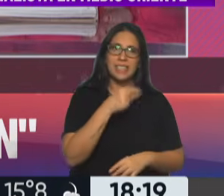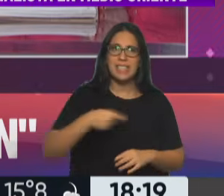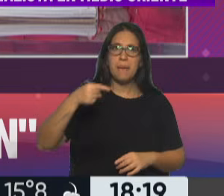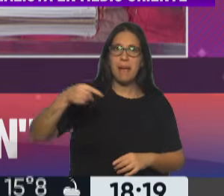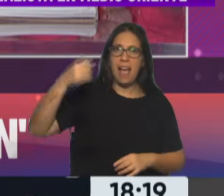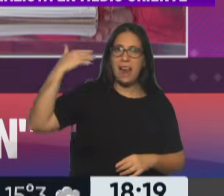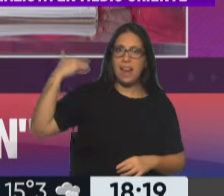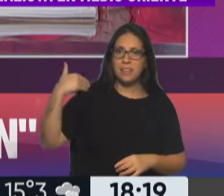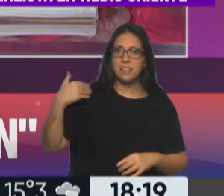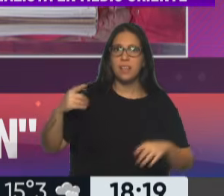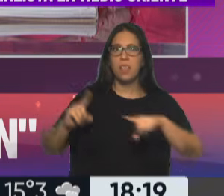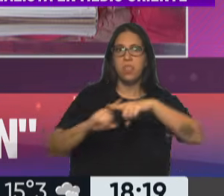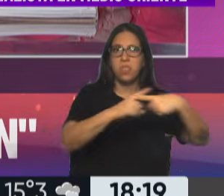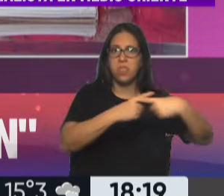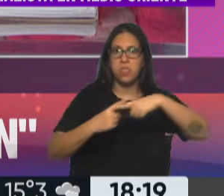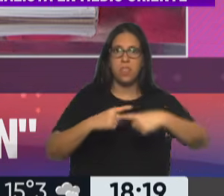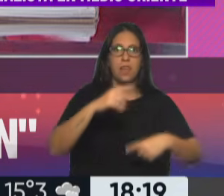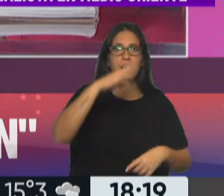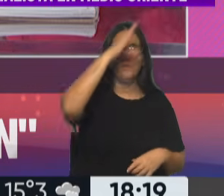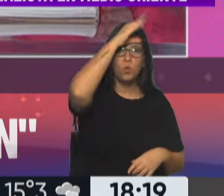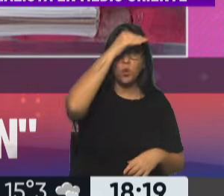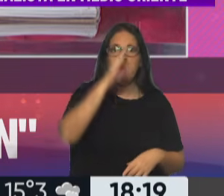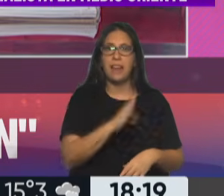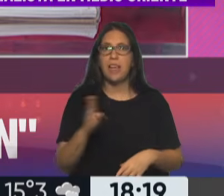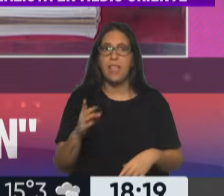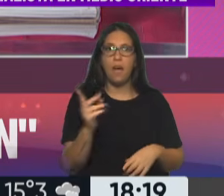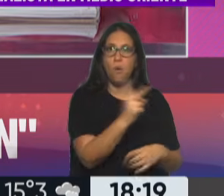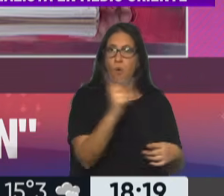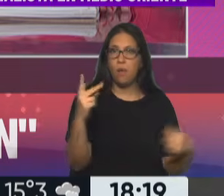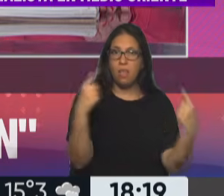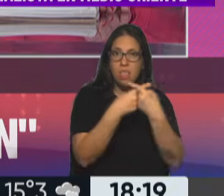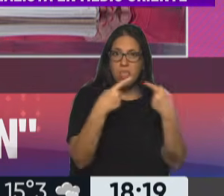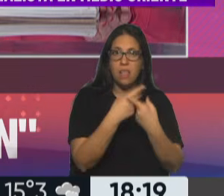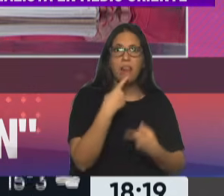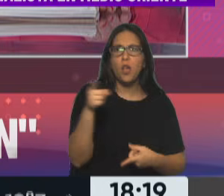de esta pelea entre Trump y Netanyahu, claro, ¿no? Donde llegó a decirle que estaba loco y algunas